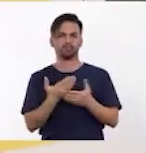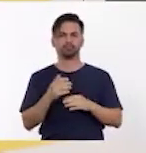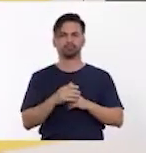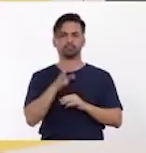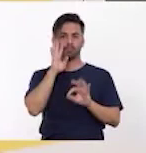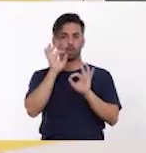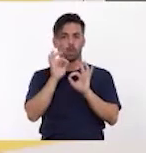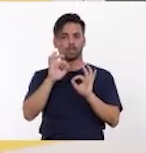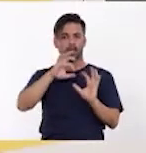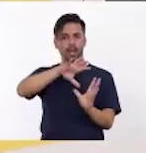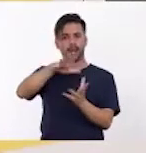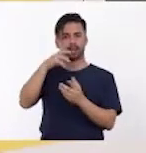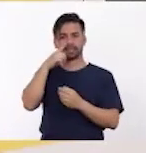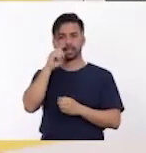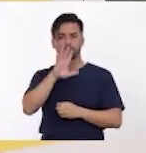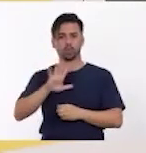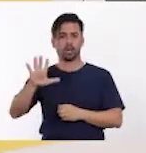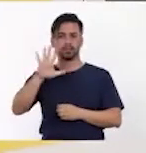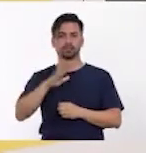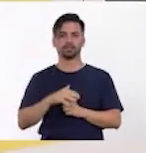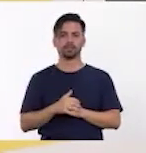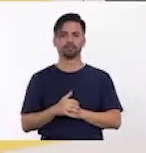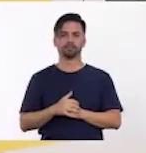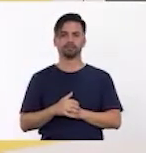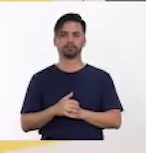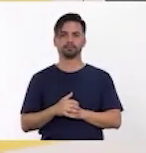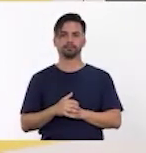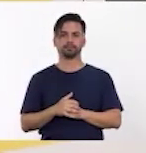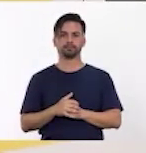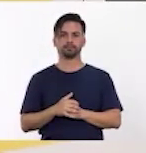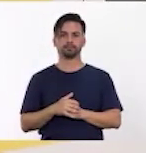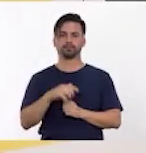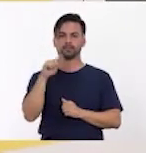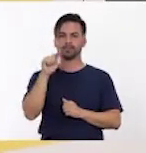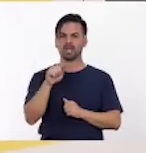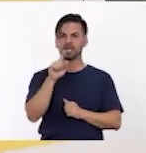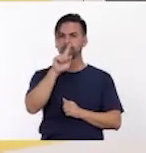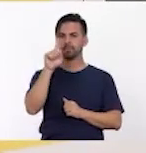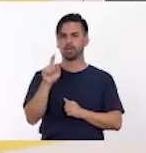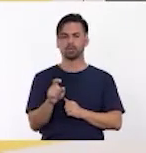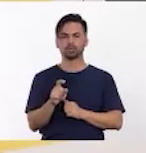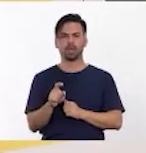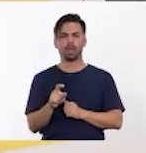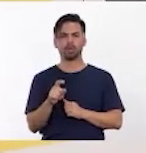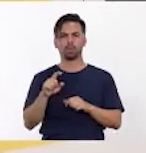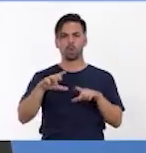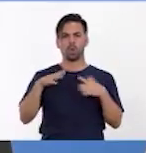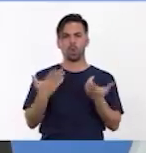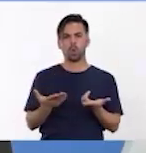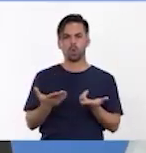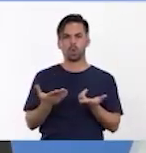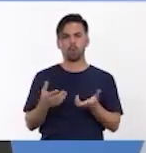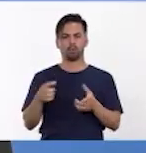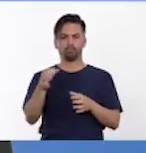Ya decíamos ahorita que cómo la localidad juega un papel